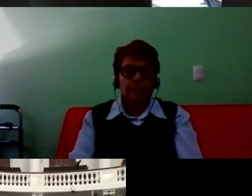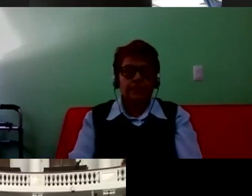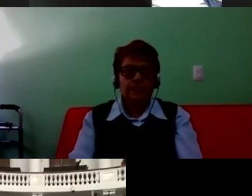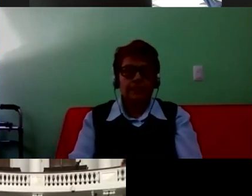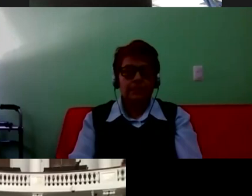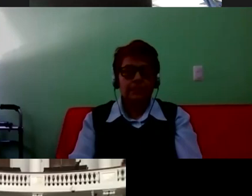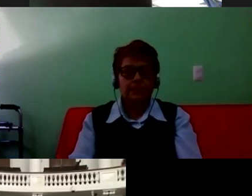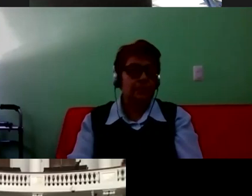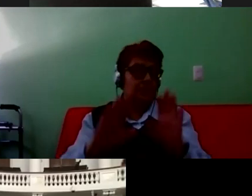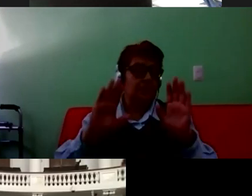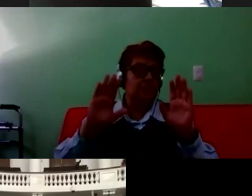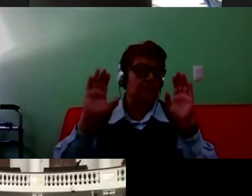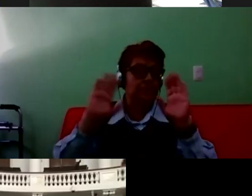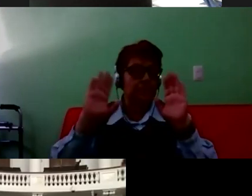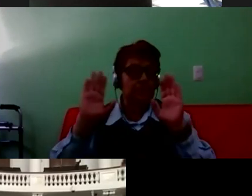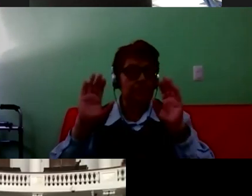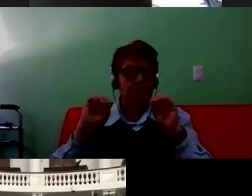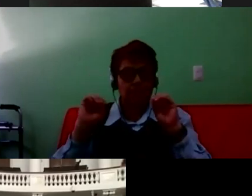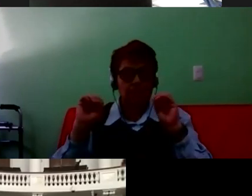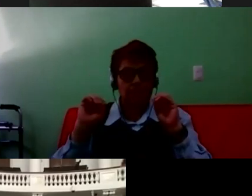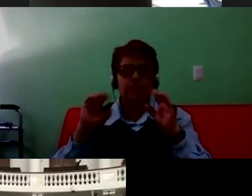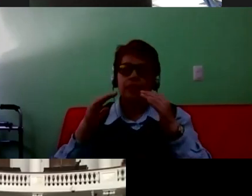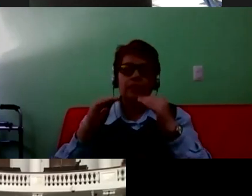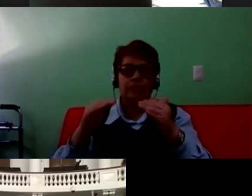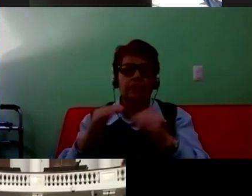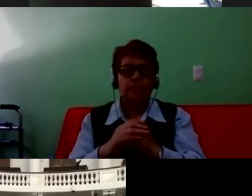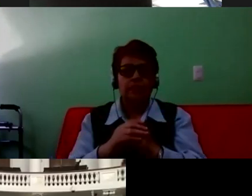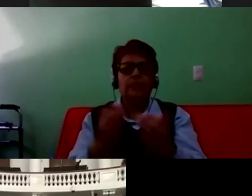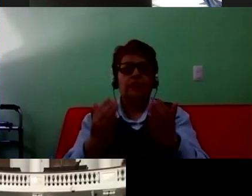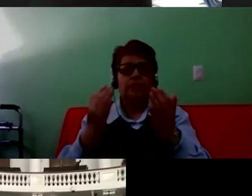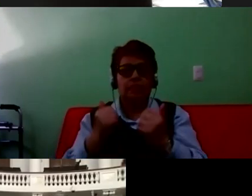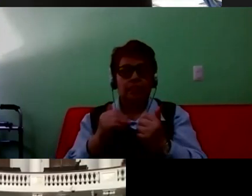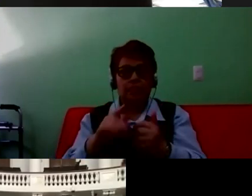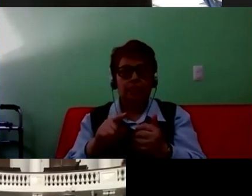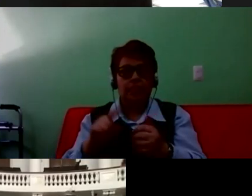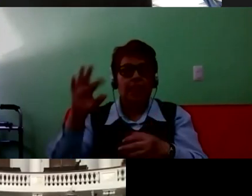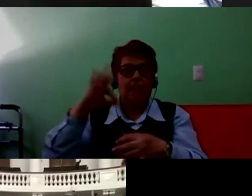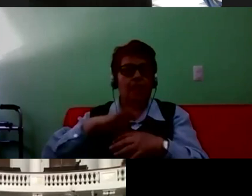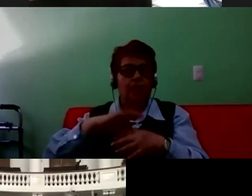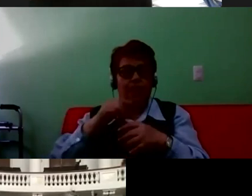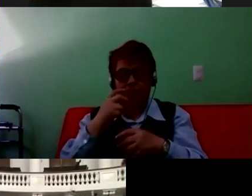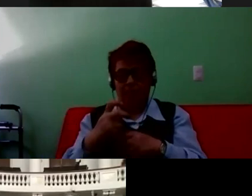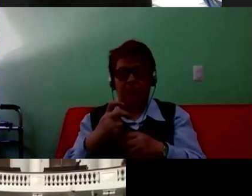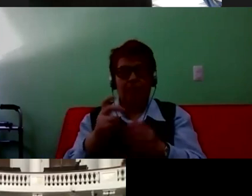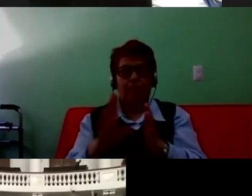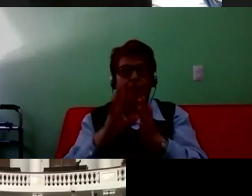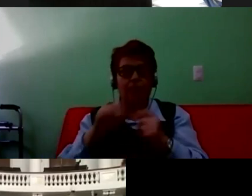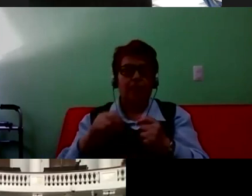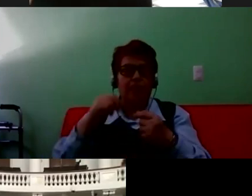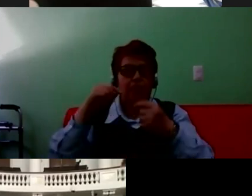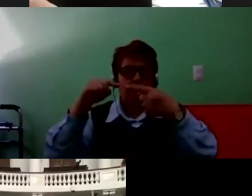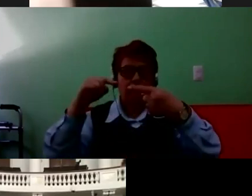Parece que no. Muy bien. Entonces procederemos a la votación correspondiente conforme se les vaya